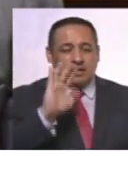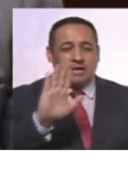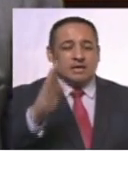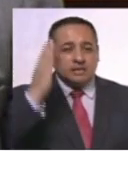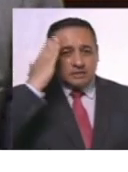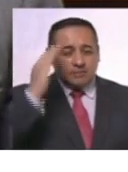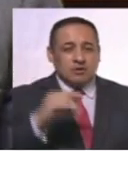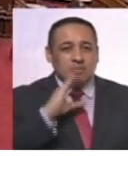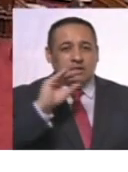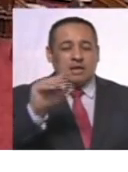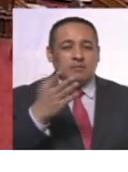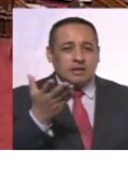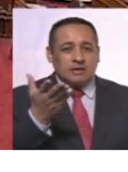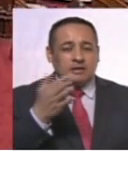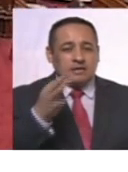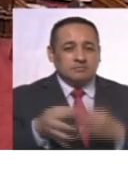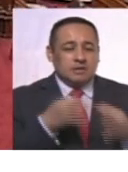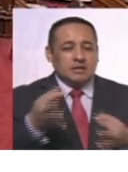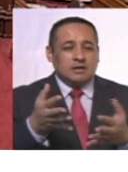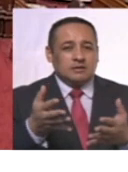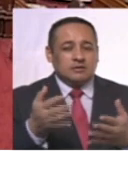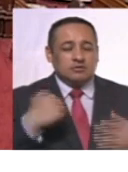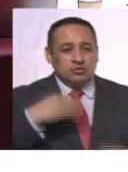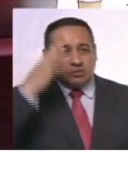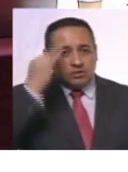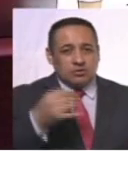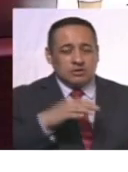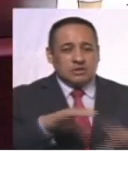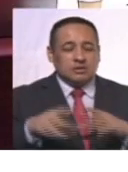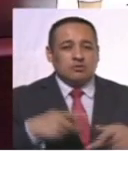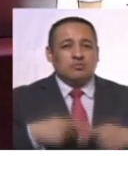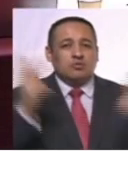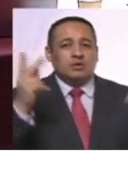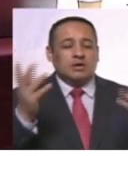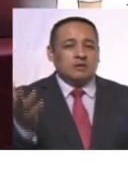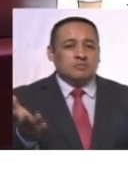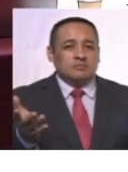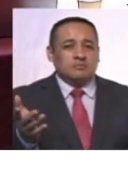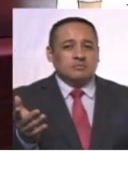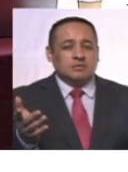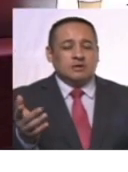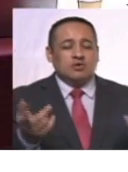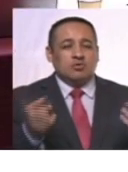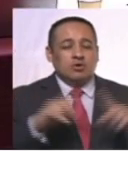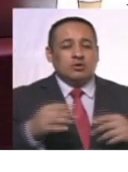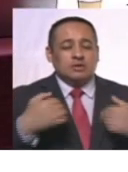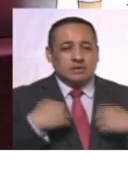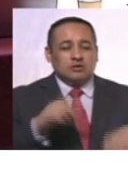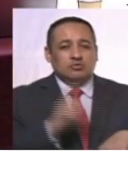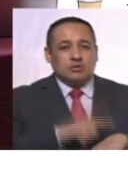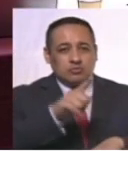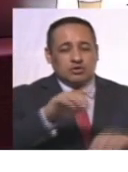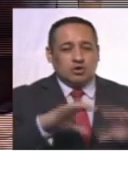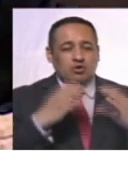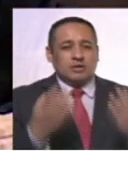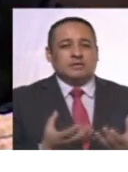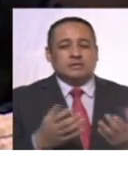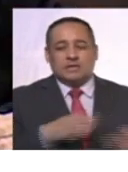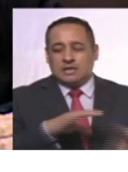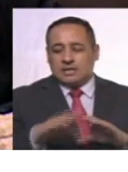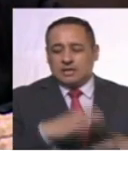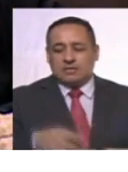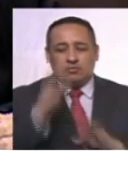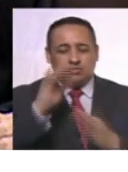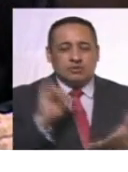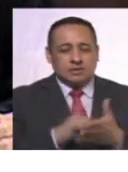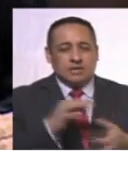con lo que se identifica y creo que lo está haciendo públicamente, ¿no? Cuando le toque su momento, congresista, hará la